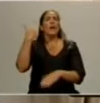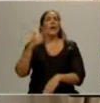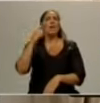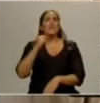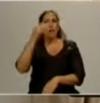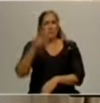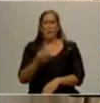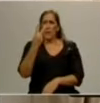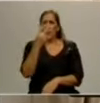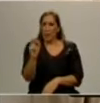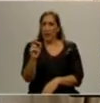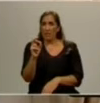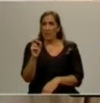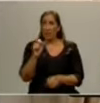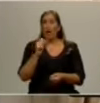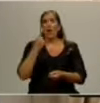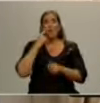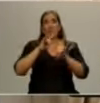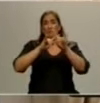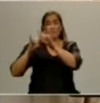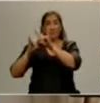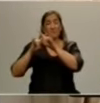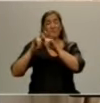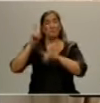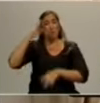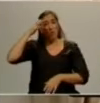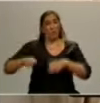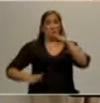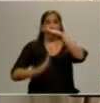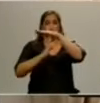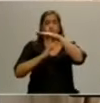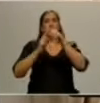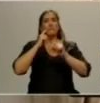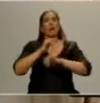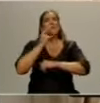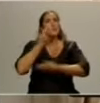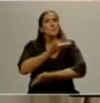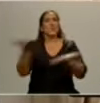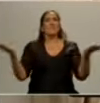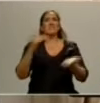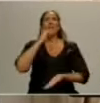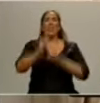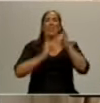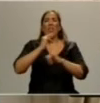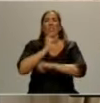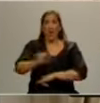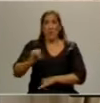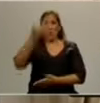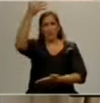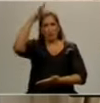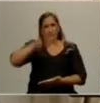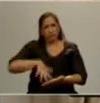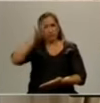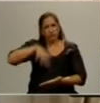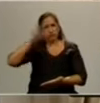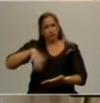20, si mal no recuerdo, cuando se publicó en la página de la Suprema Corte y hayamos podido leer en ese momento la denuncia, pueda creer que eso haya